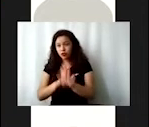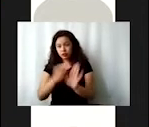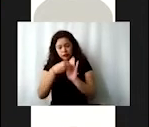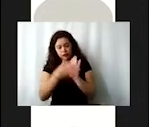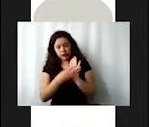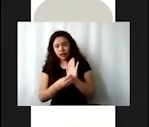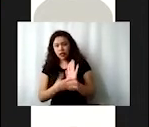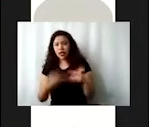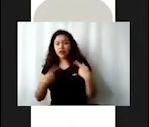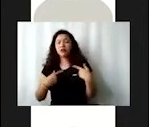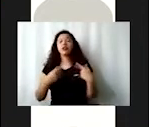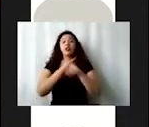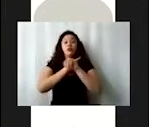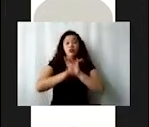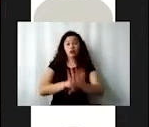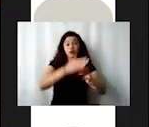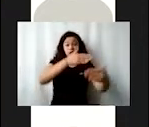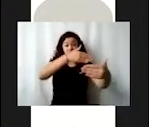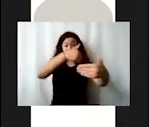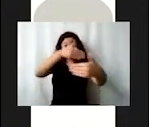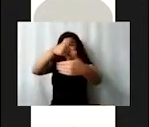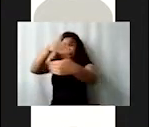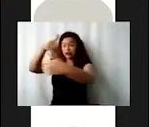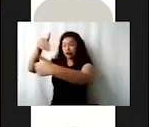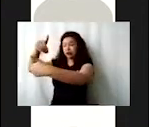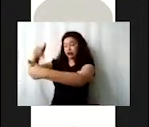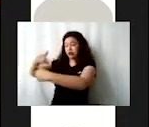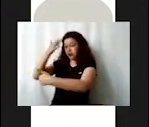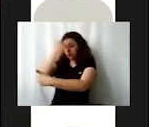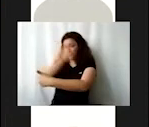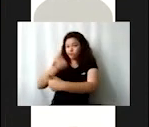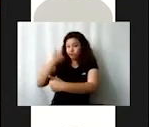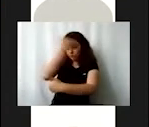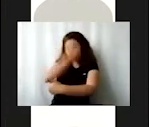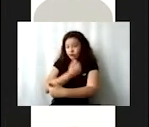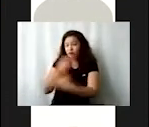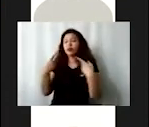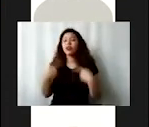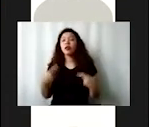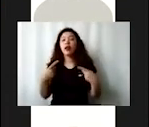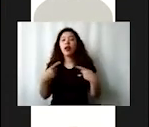va a hacer es reunir todos esos datos activamente y el ocupante tiene una